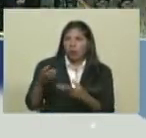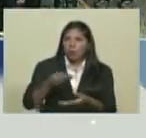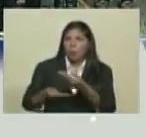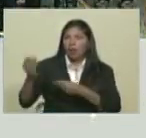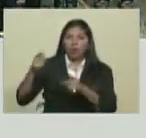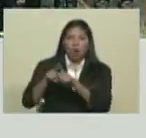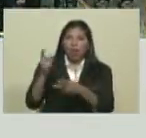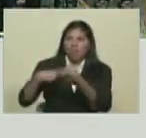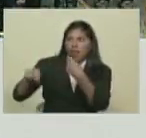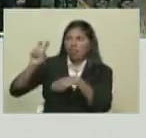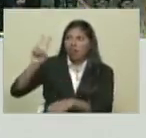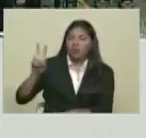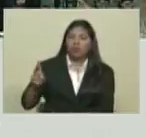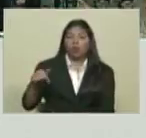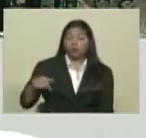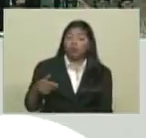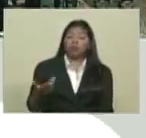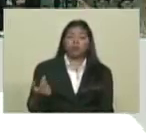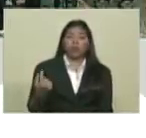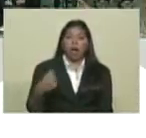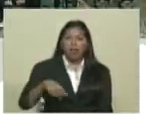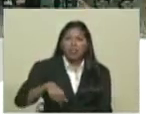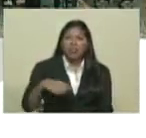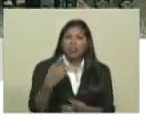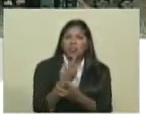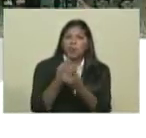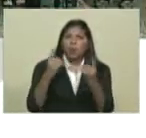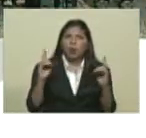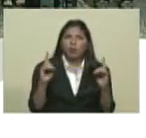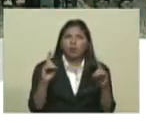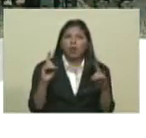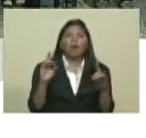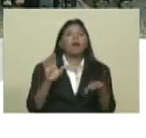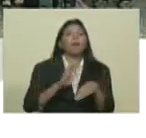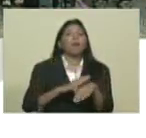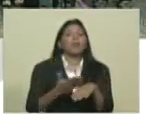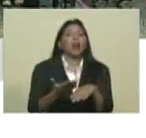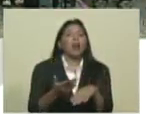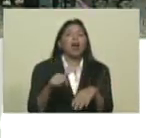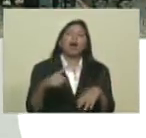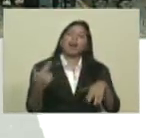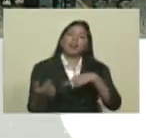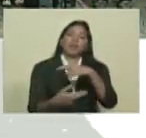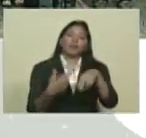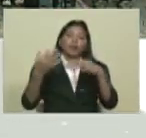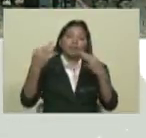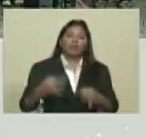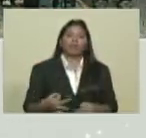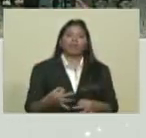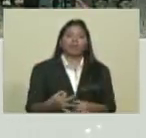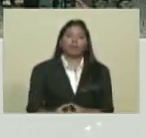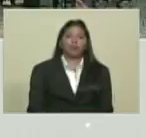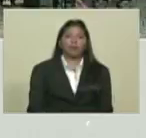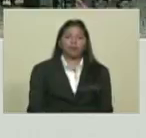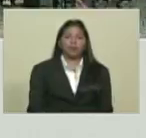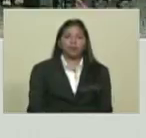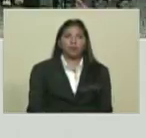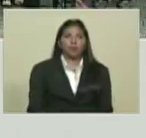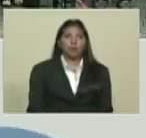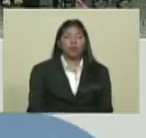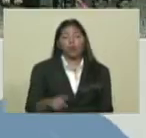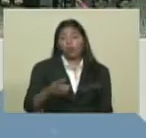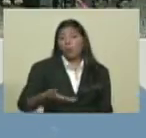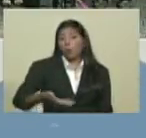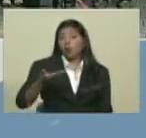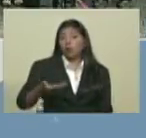Hay democracia en este momento en la historia porque hay revolución. Así de sencillo, eso es una gran verdad. Esto es